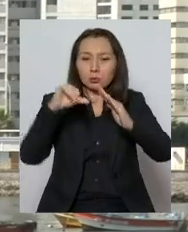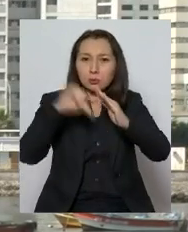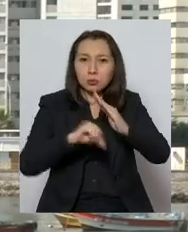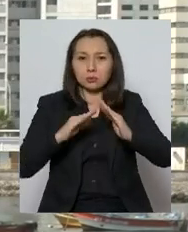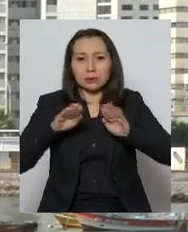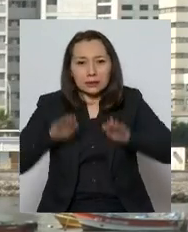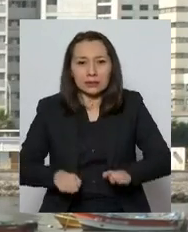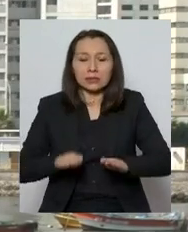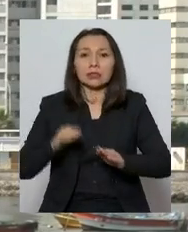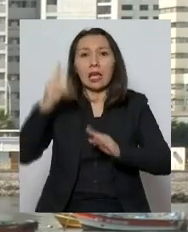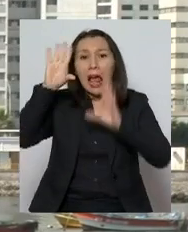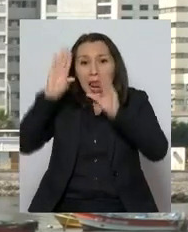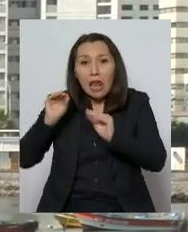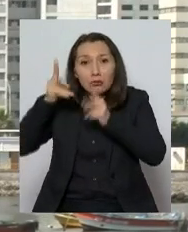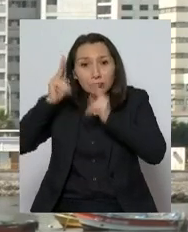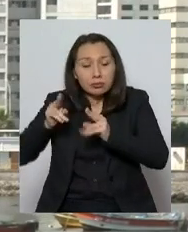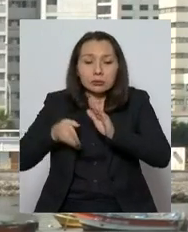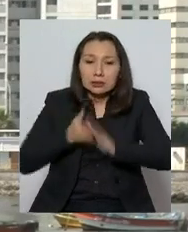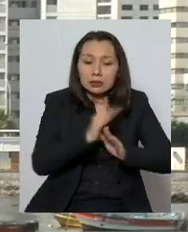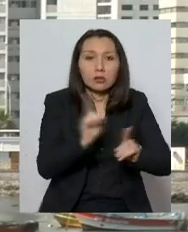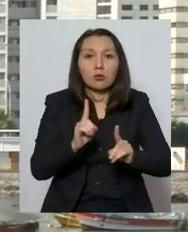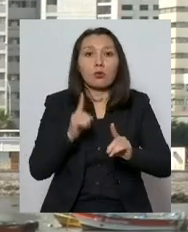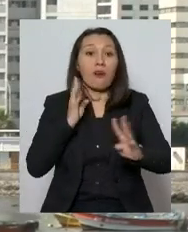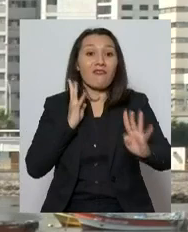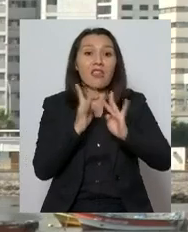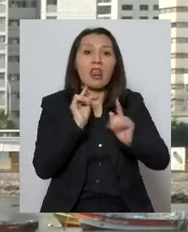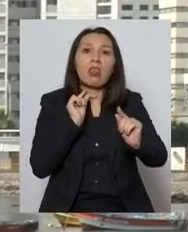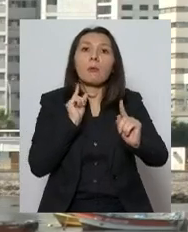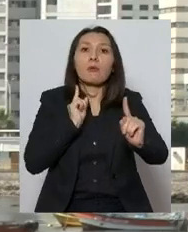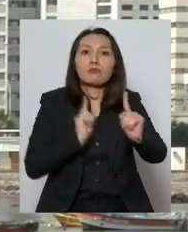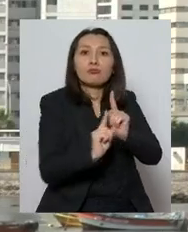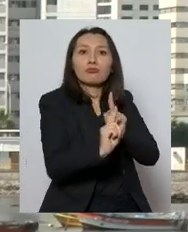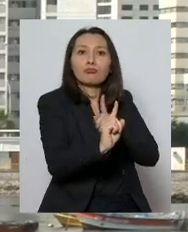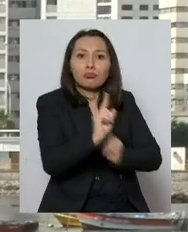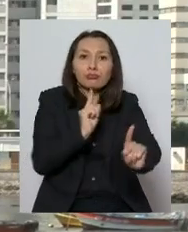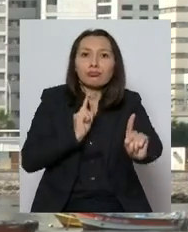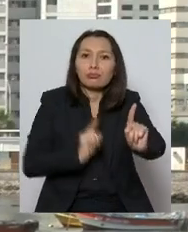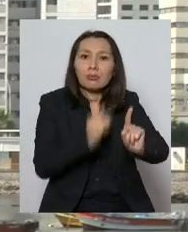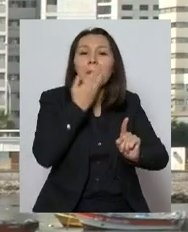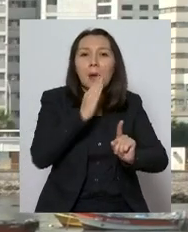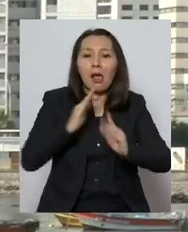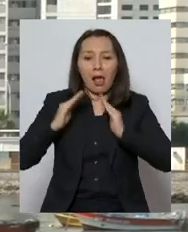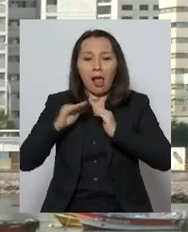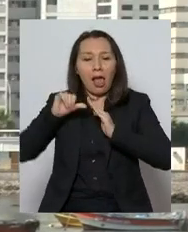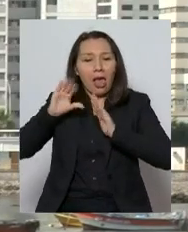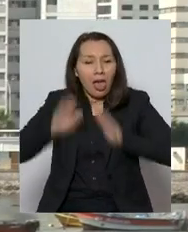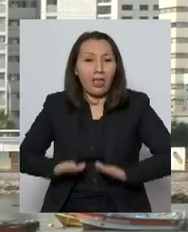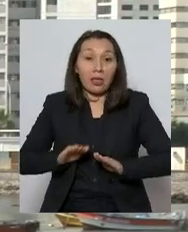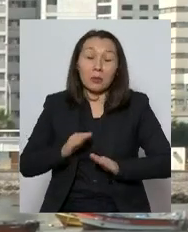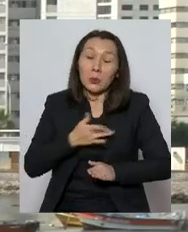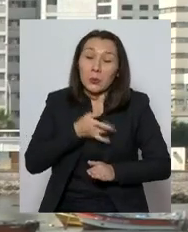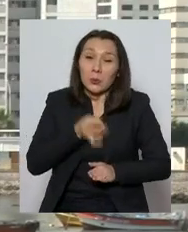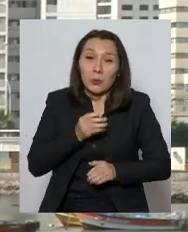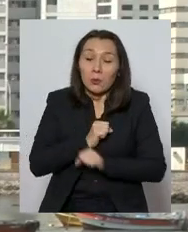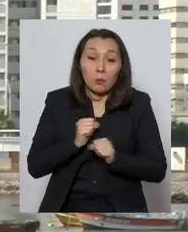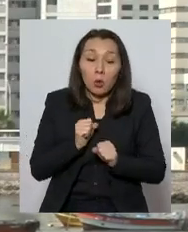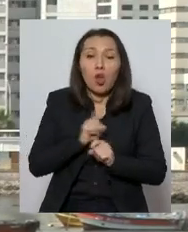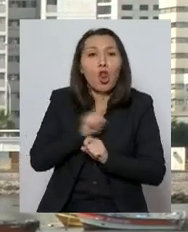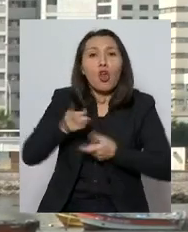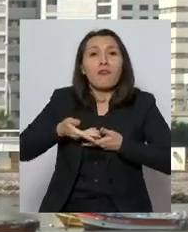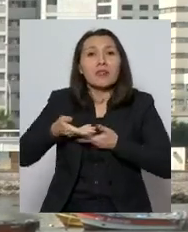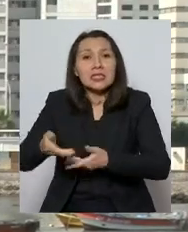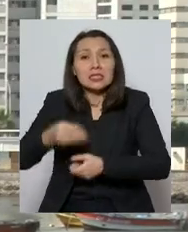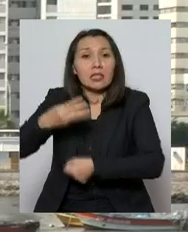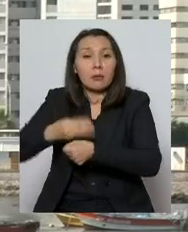de queda, entrar en forma espaciada a las ferias libres, quedarnos en nuestras casas, por mucho que nos duela, no visitemos a